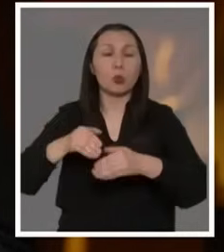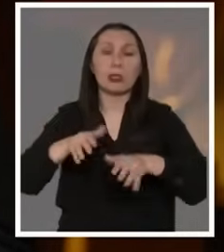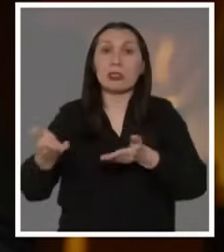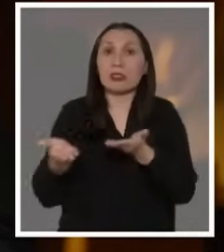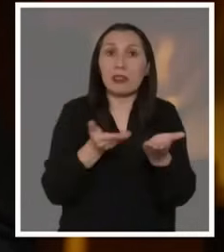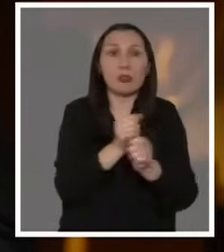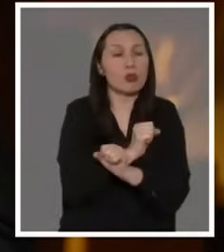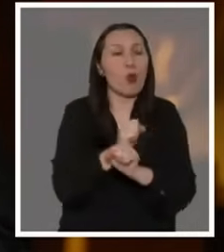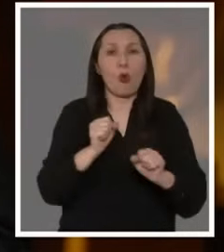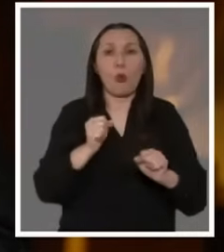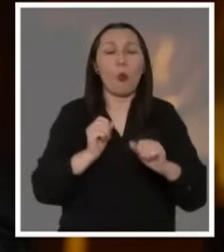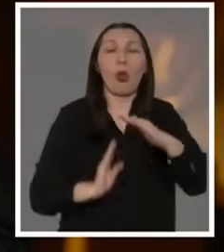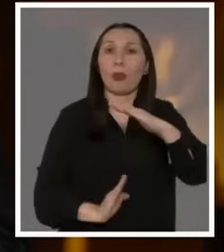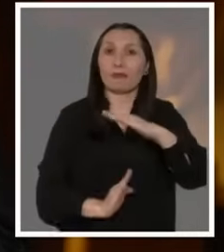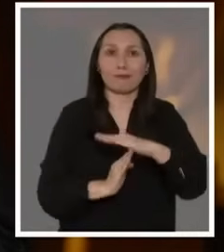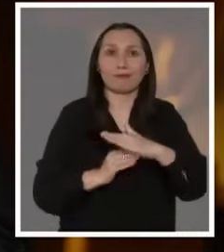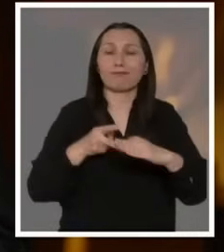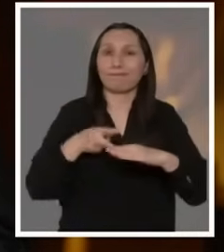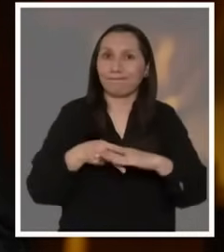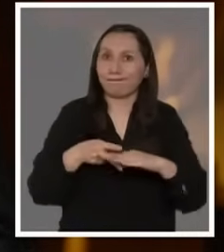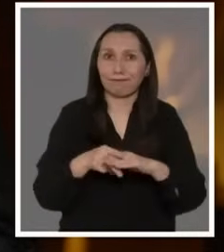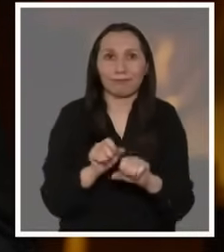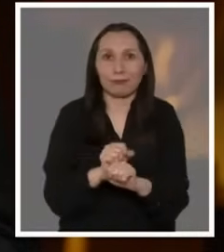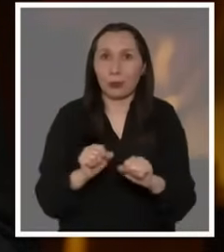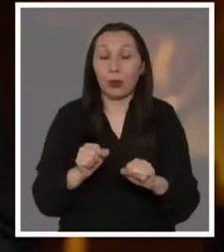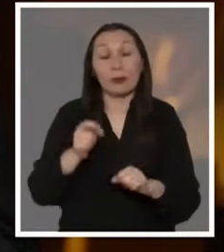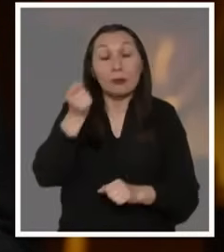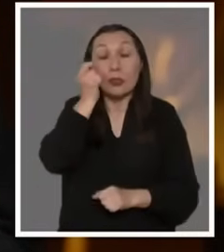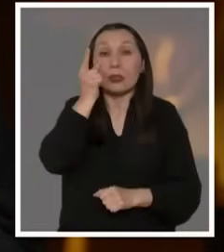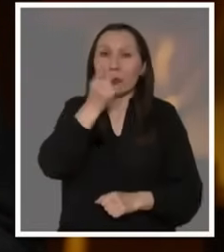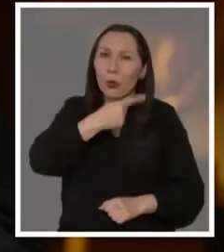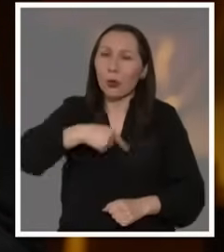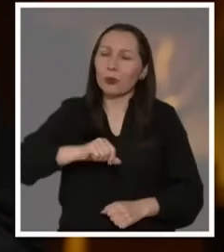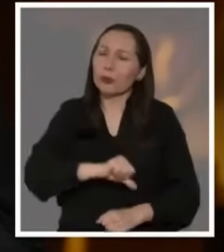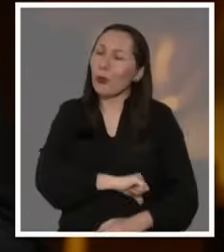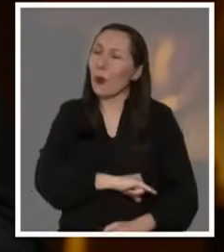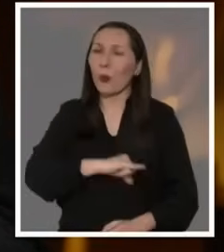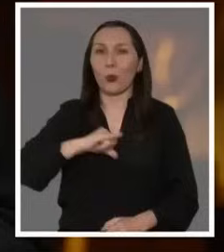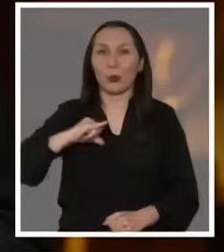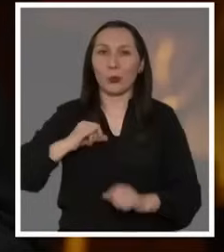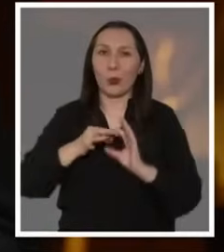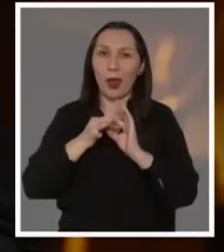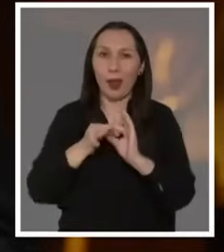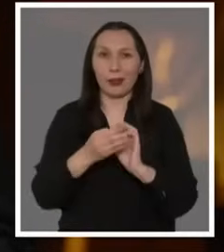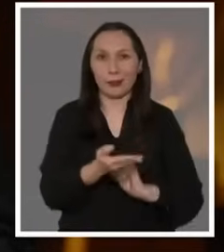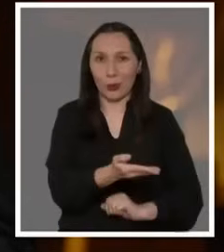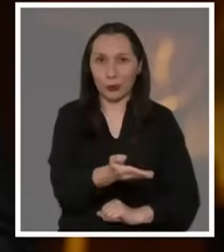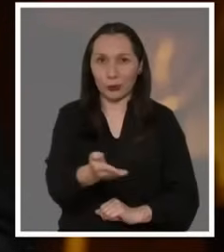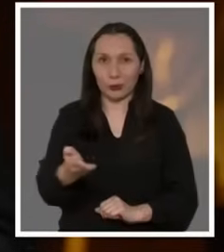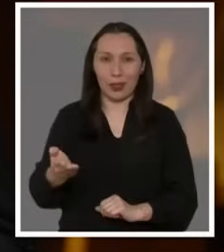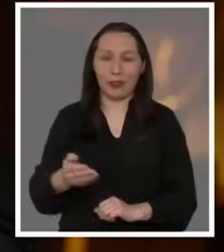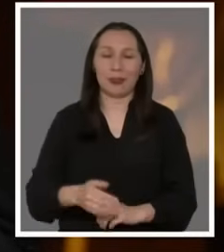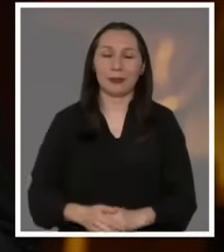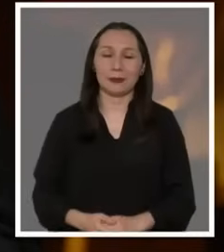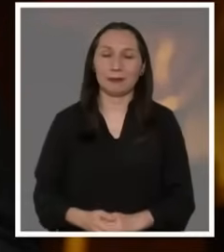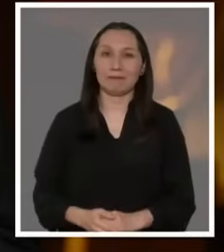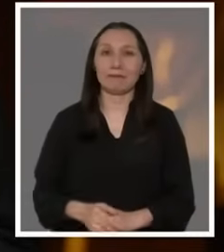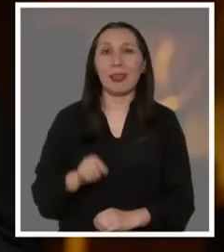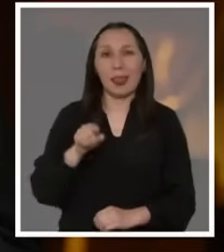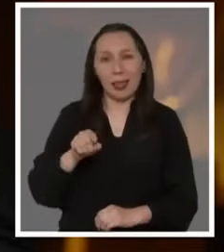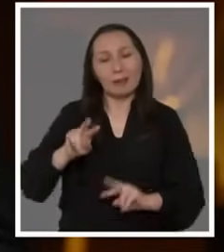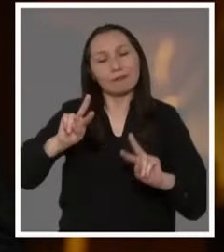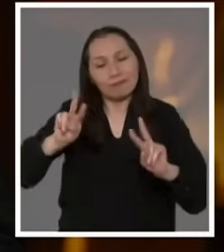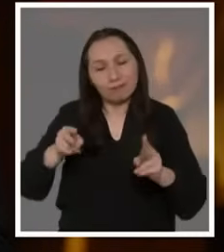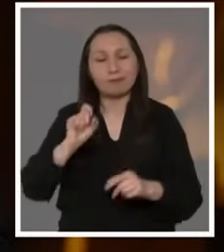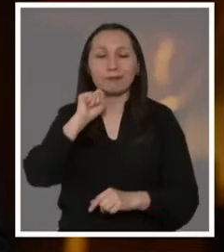que no pueden interrumpirse. Quiero que sepan que estamos profundamente orgullosos y agradecidos de ustedes. Eso es